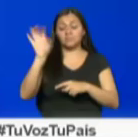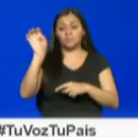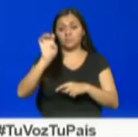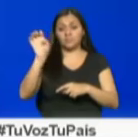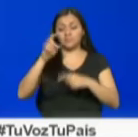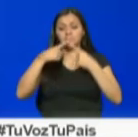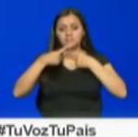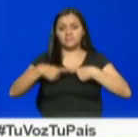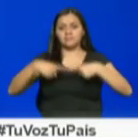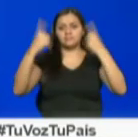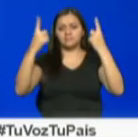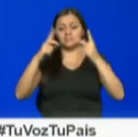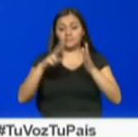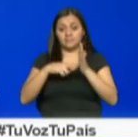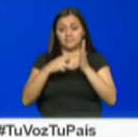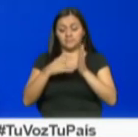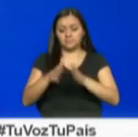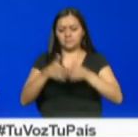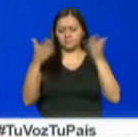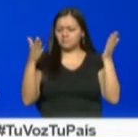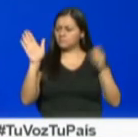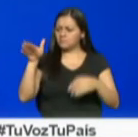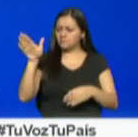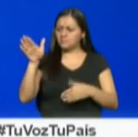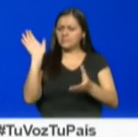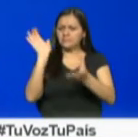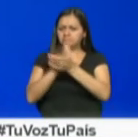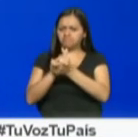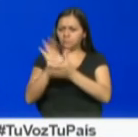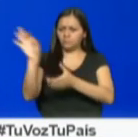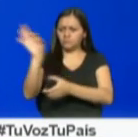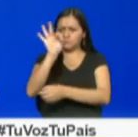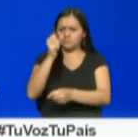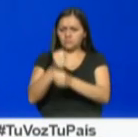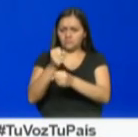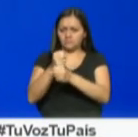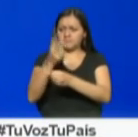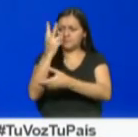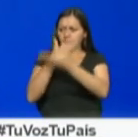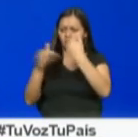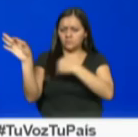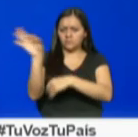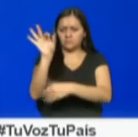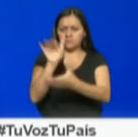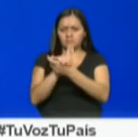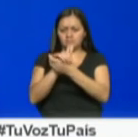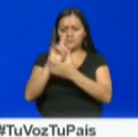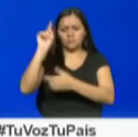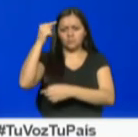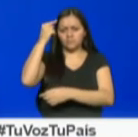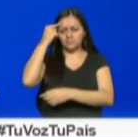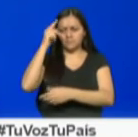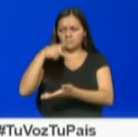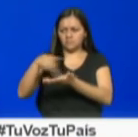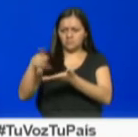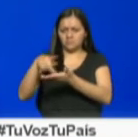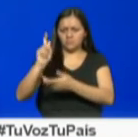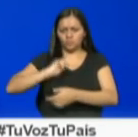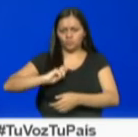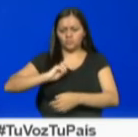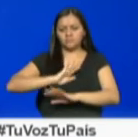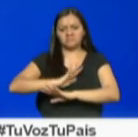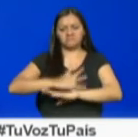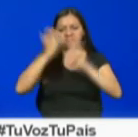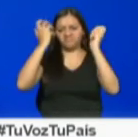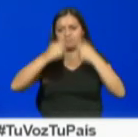la publicación Le Canard Enchaîné revelara los supuestos empleos ficticios de la mujer de Fillon y de dos de sus hijos pagados con dinero